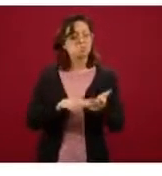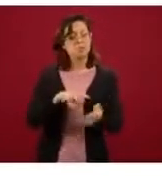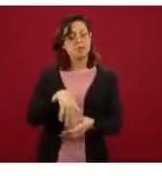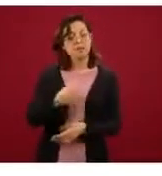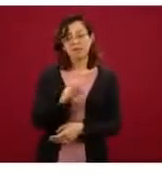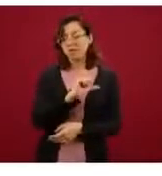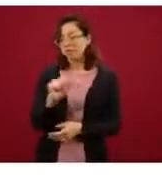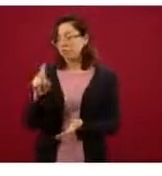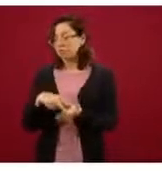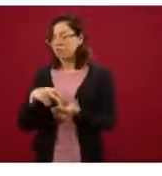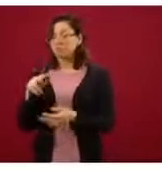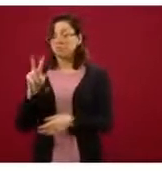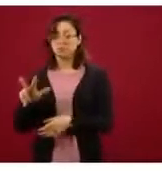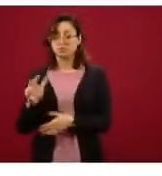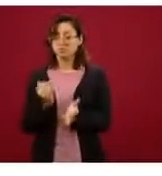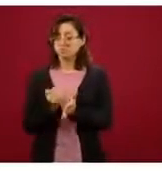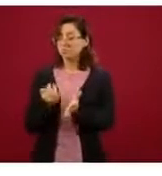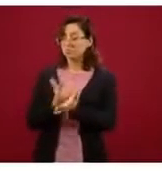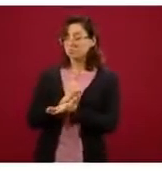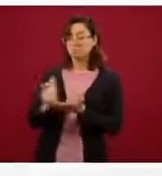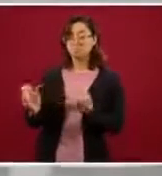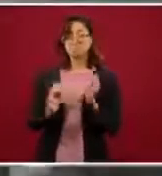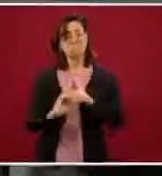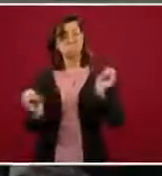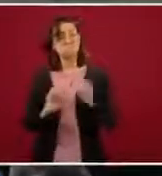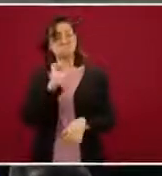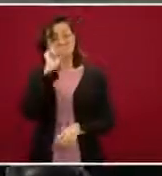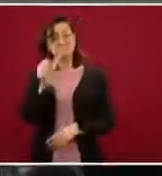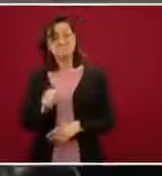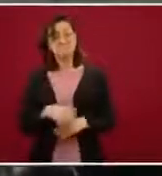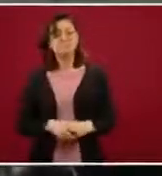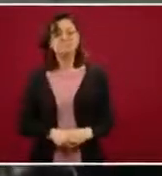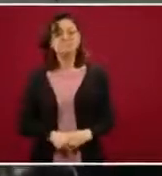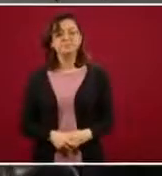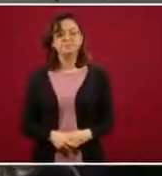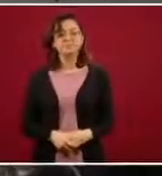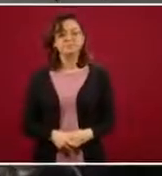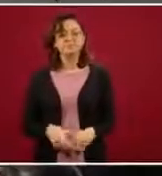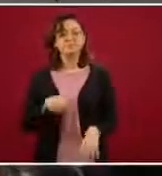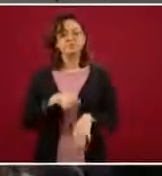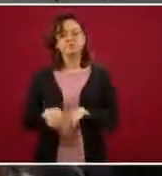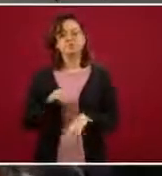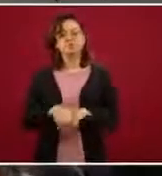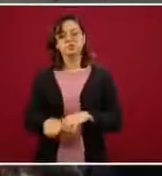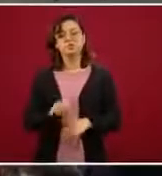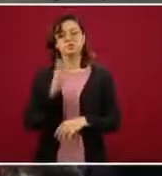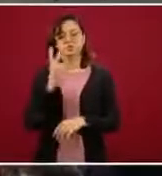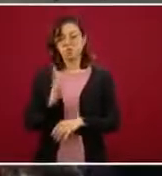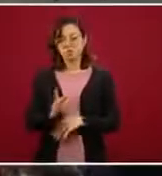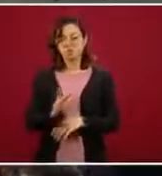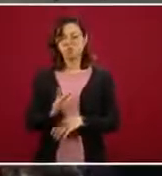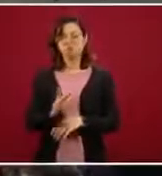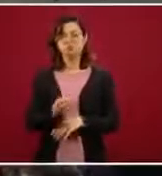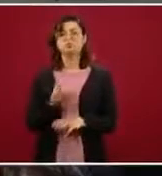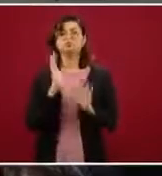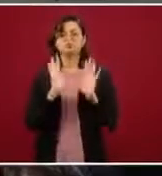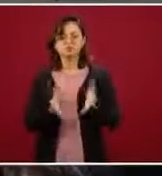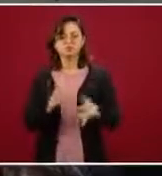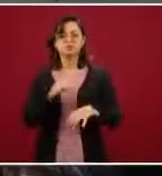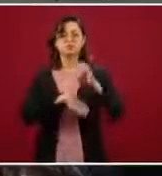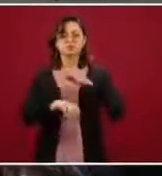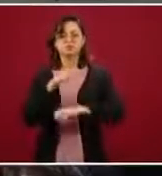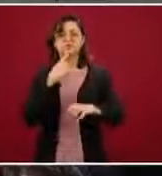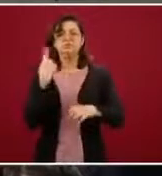2014-2018. Adelante, por favor. En el caso número 2 de esta empresa ya denunciada,